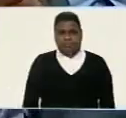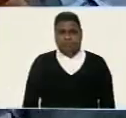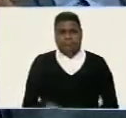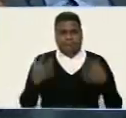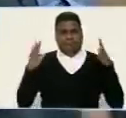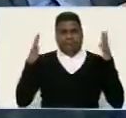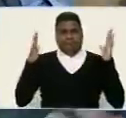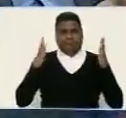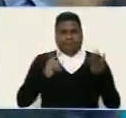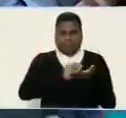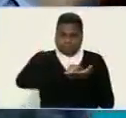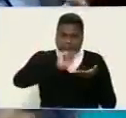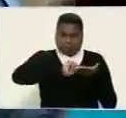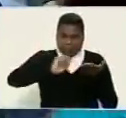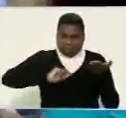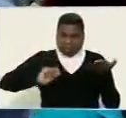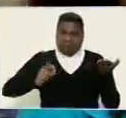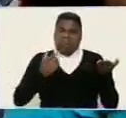¿Lo ponen ahí?